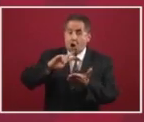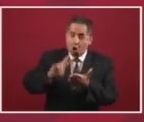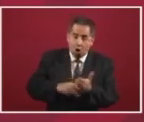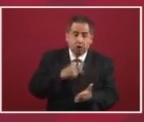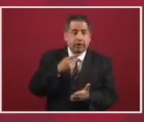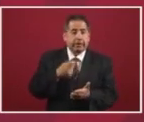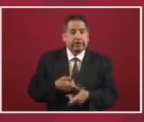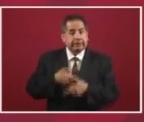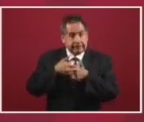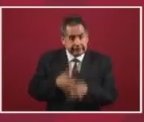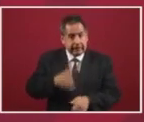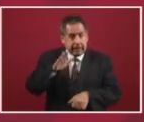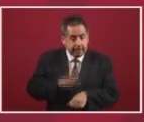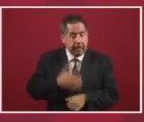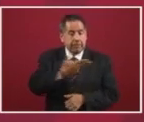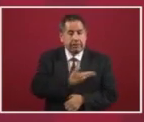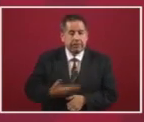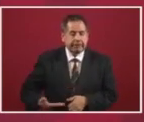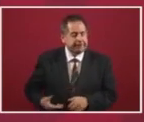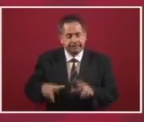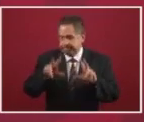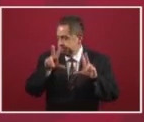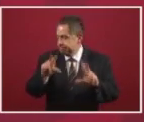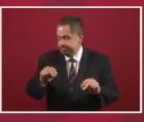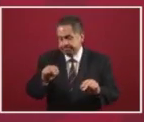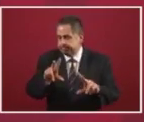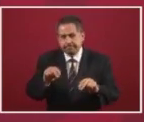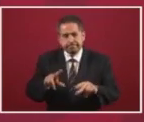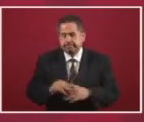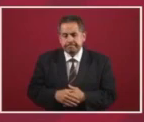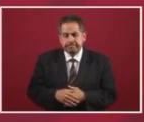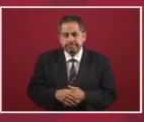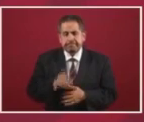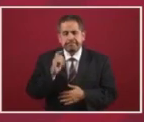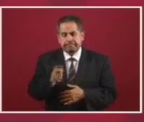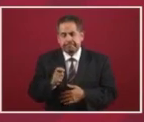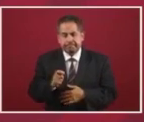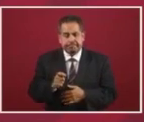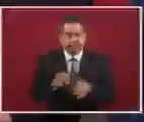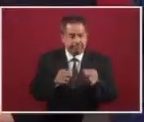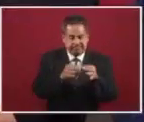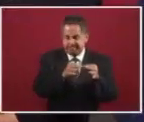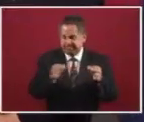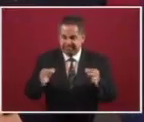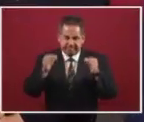Sufragio efectivo, no reelección, y